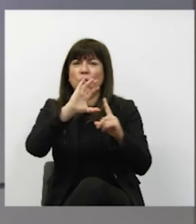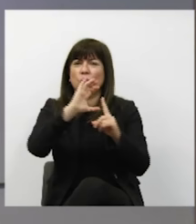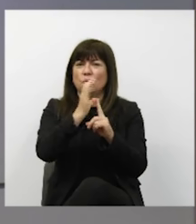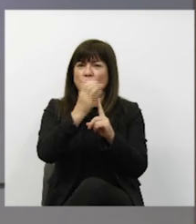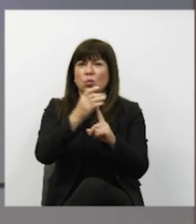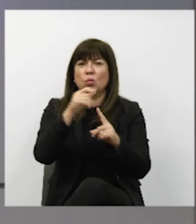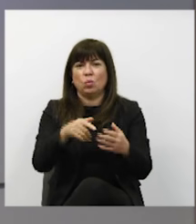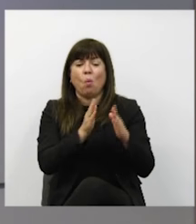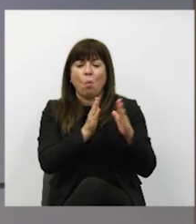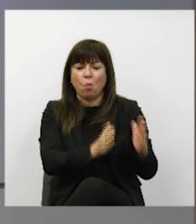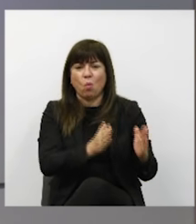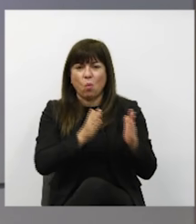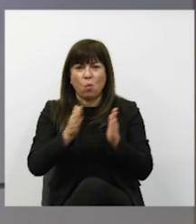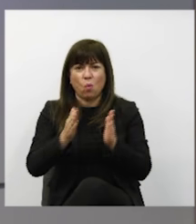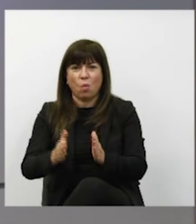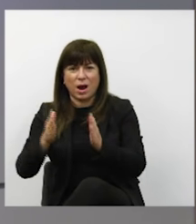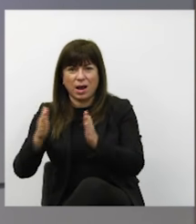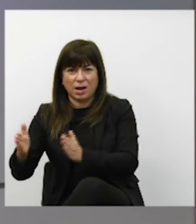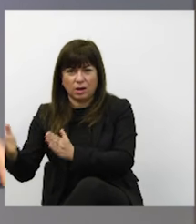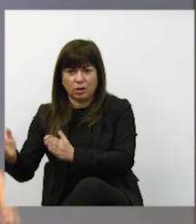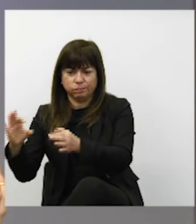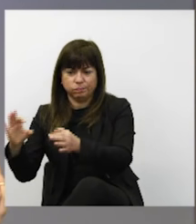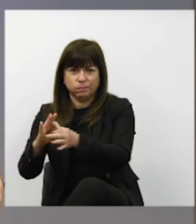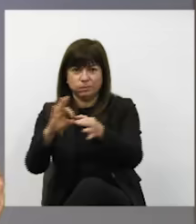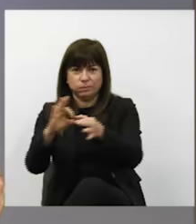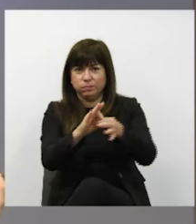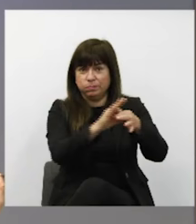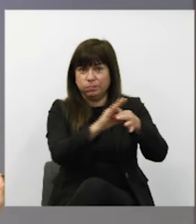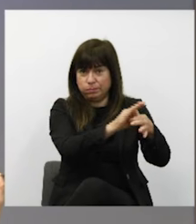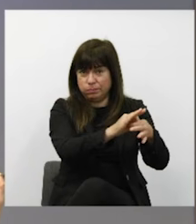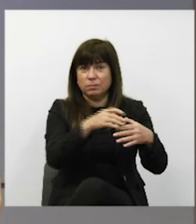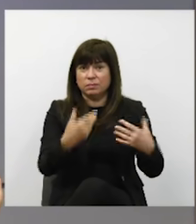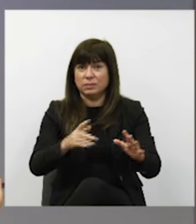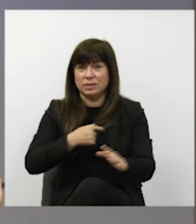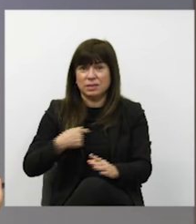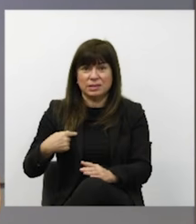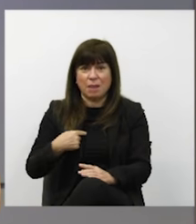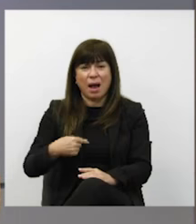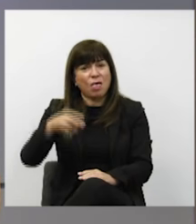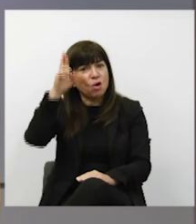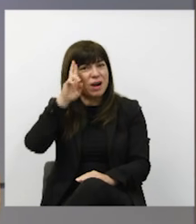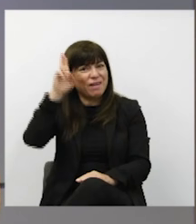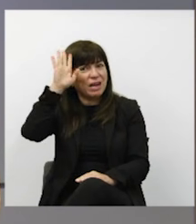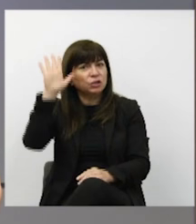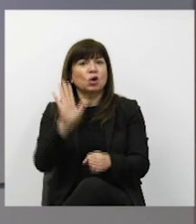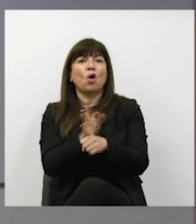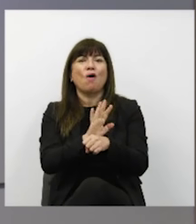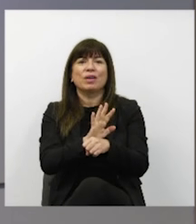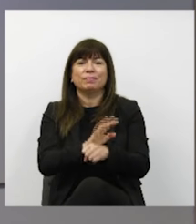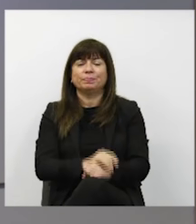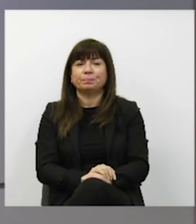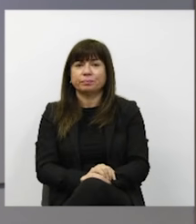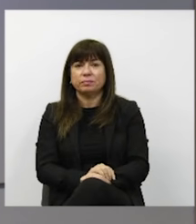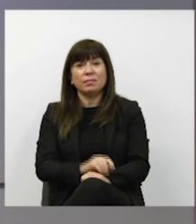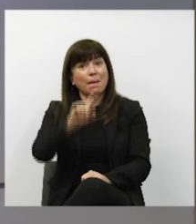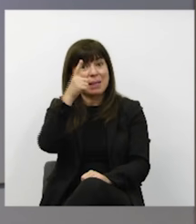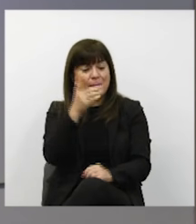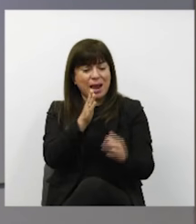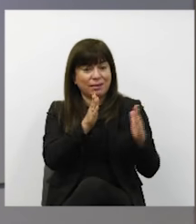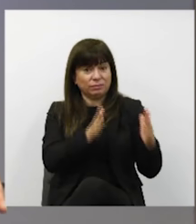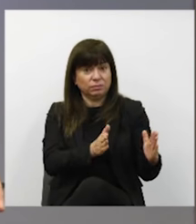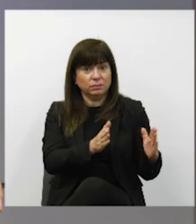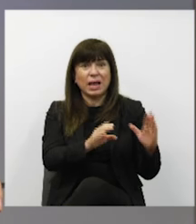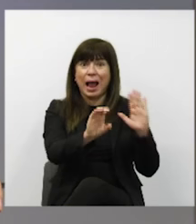Así que son cuatro etapas engranadas, por así decirlo, este ciclo que hemos llamado Reflexión COVID. El primer